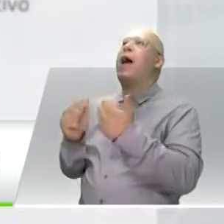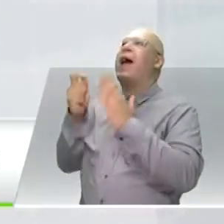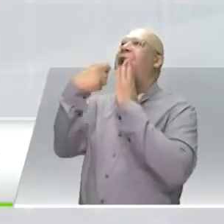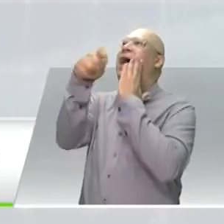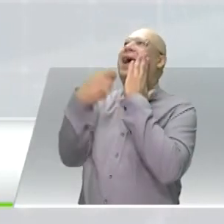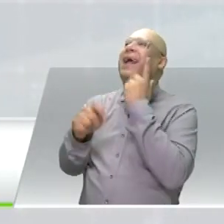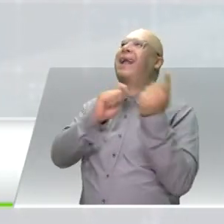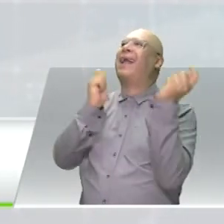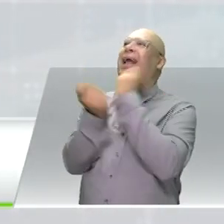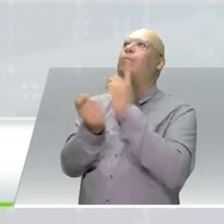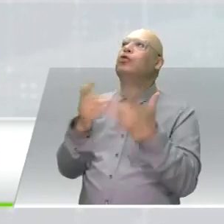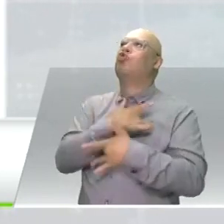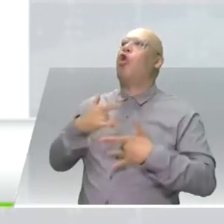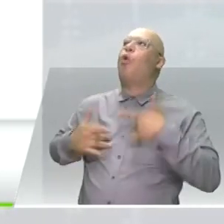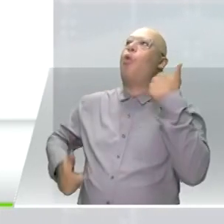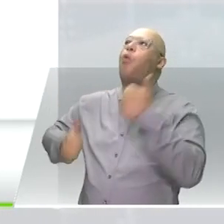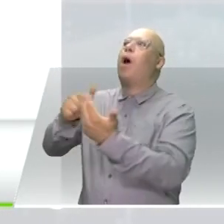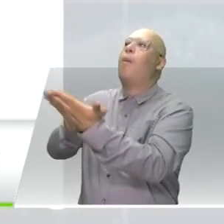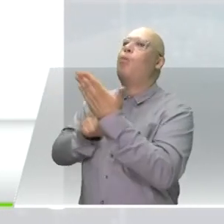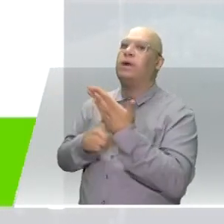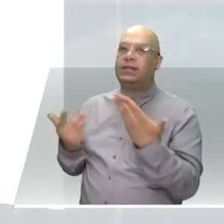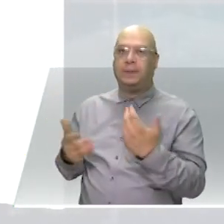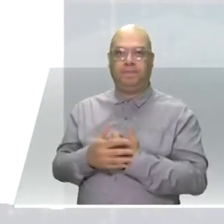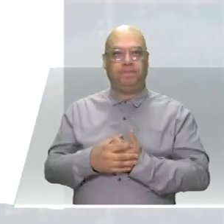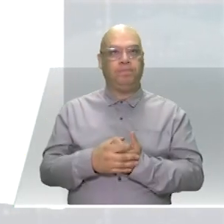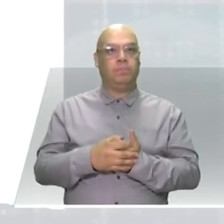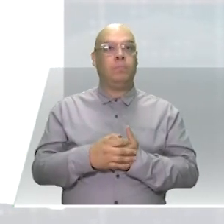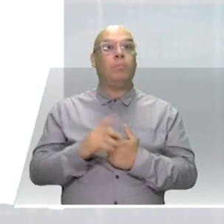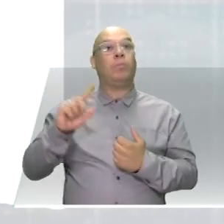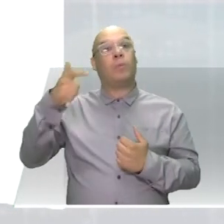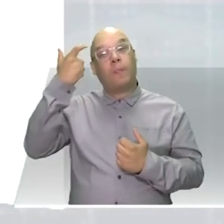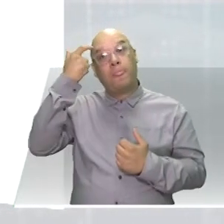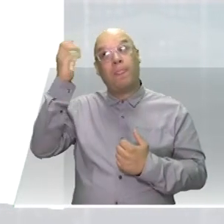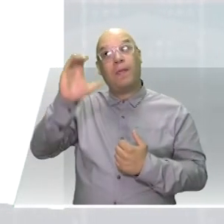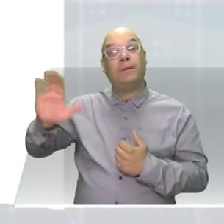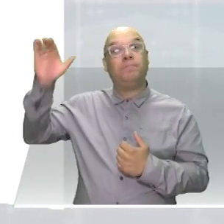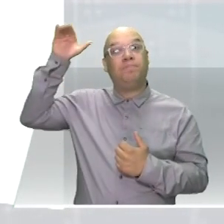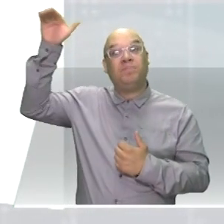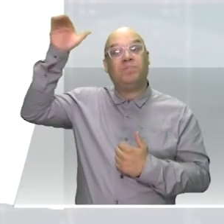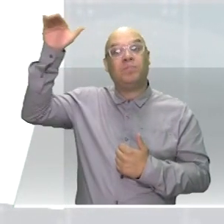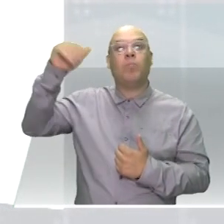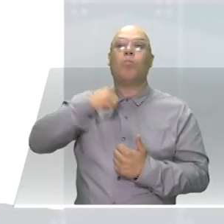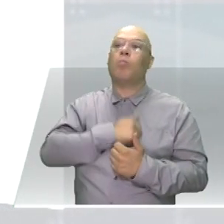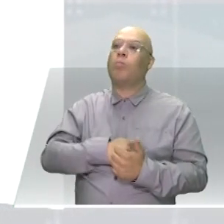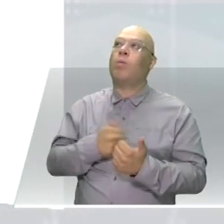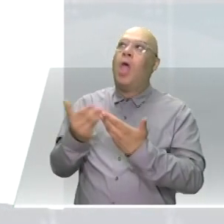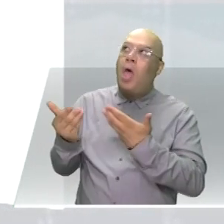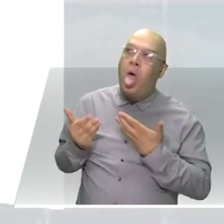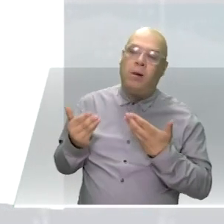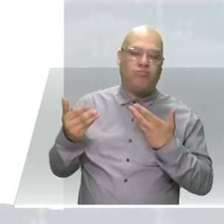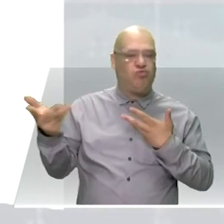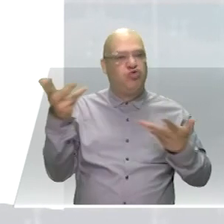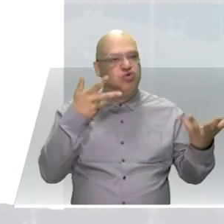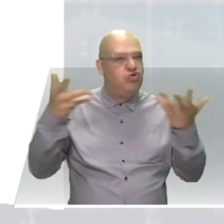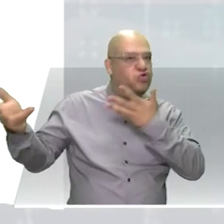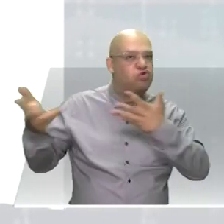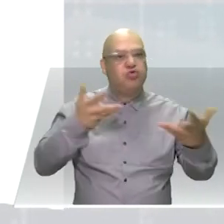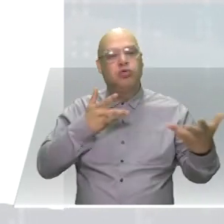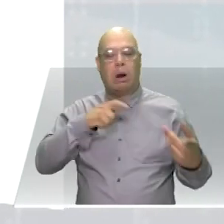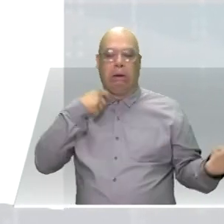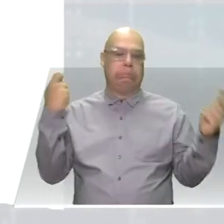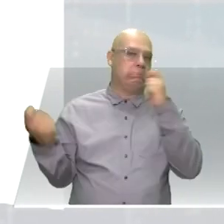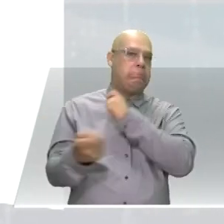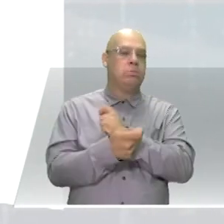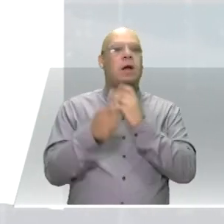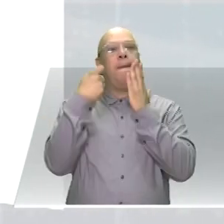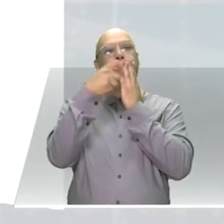el legislativo. Hacemos un llamado al Gobierno Nacional para permitir y promover una conversación que asegure que cualquier reforma al sistema sea